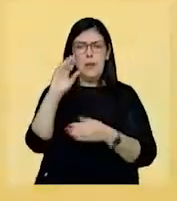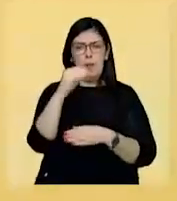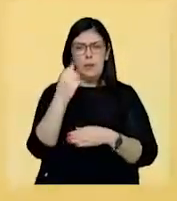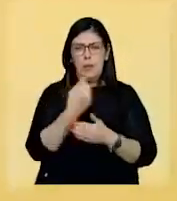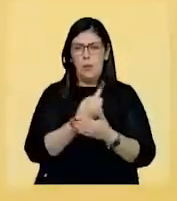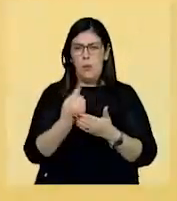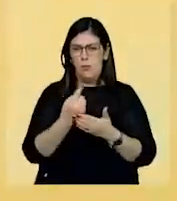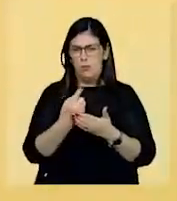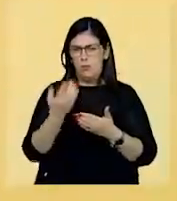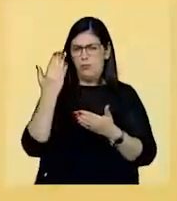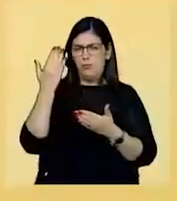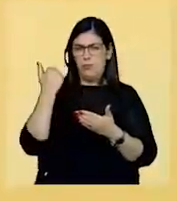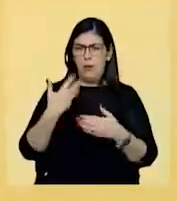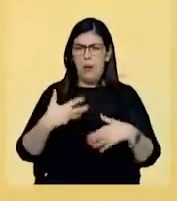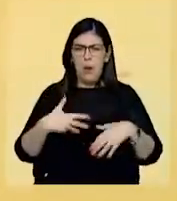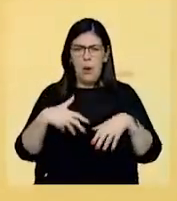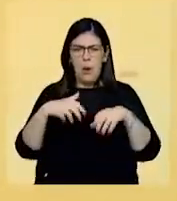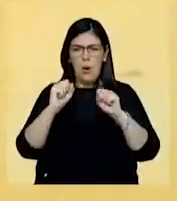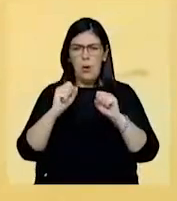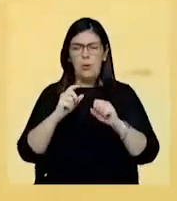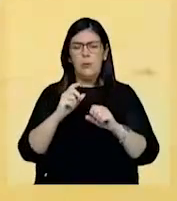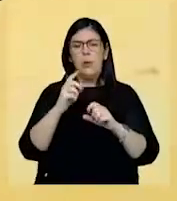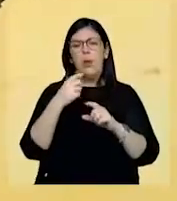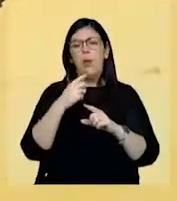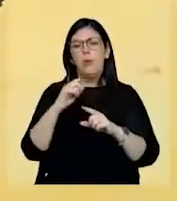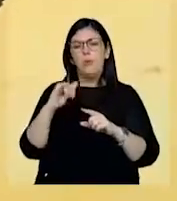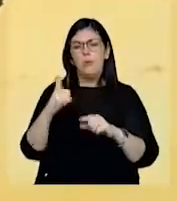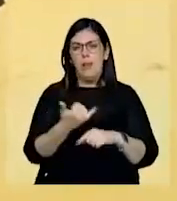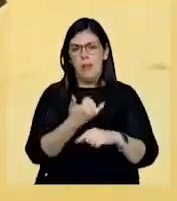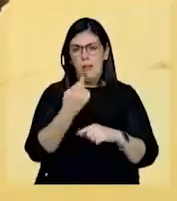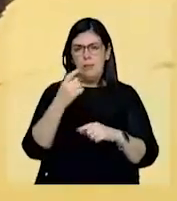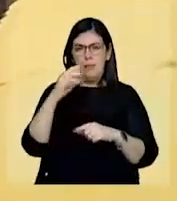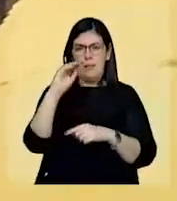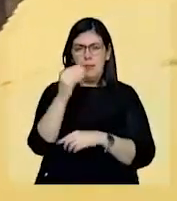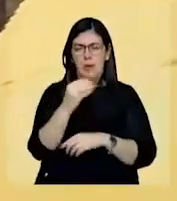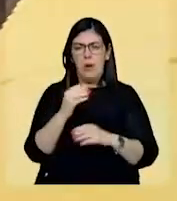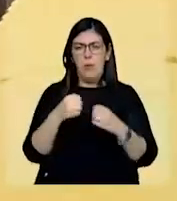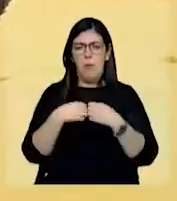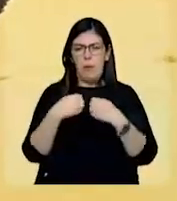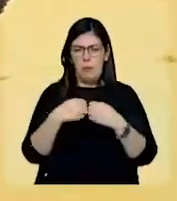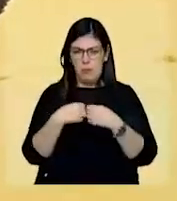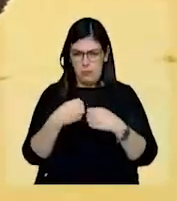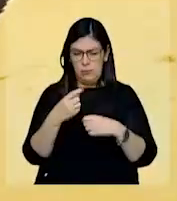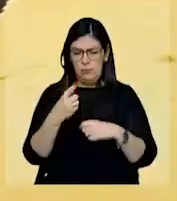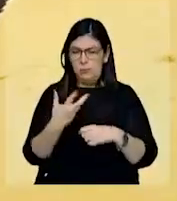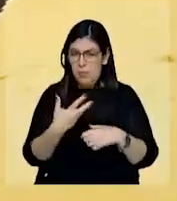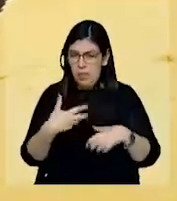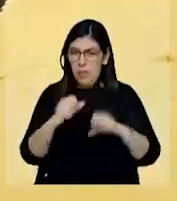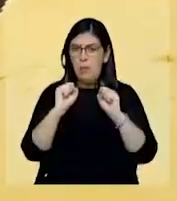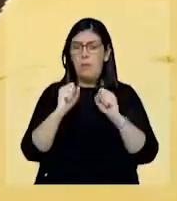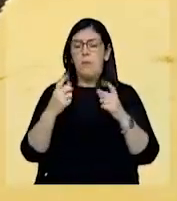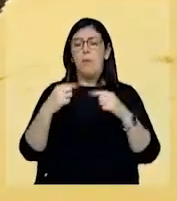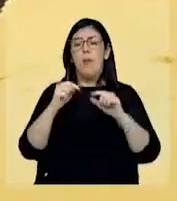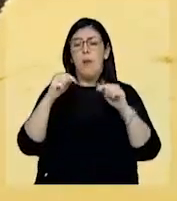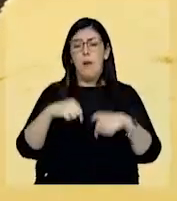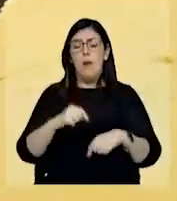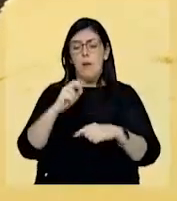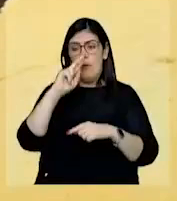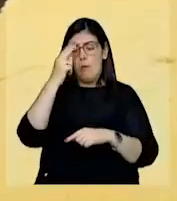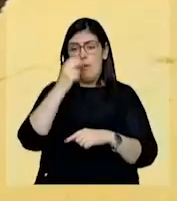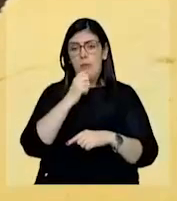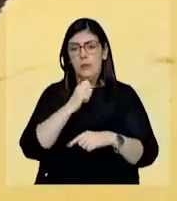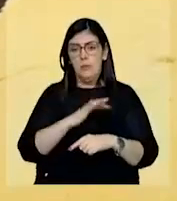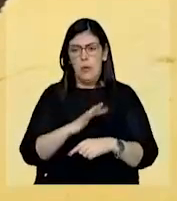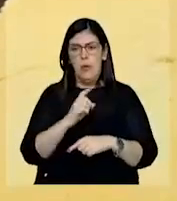semanas encontraron a Udelartitán celeste, un dinosaurio en Paysandú. Pero lo cierto es que Uruguay tiene una historia muy